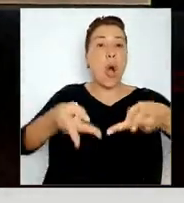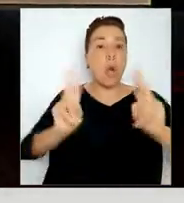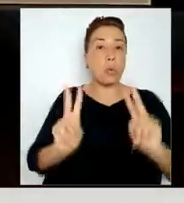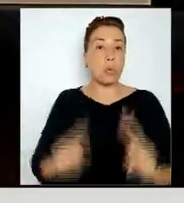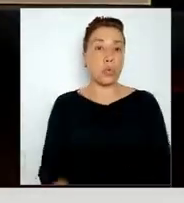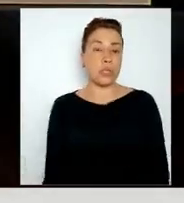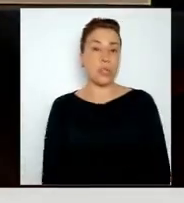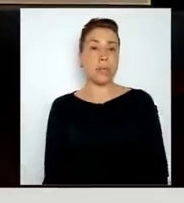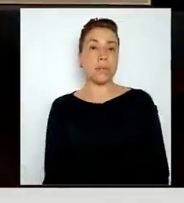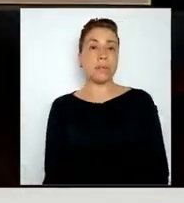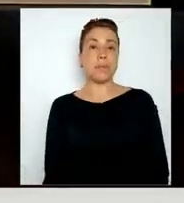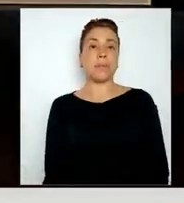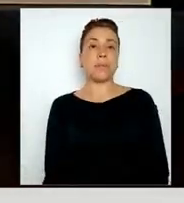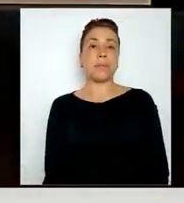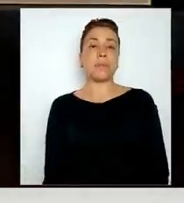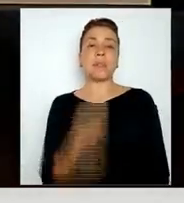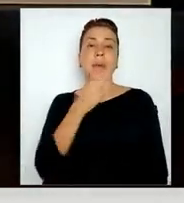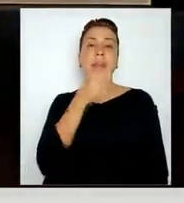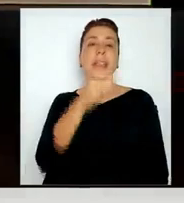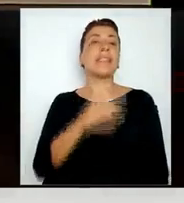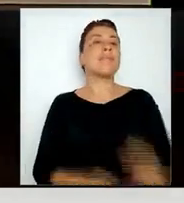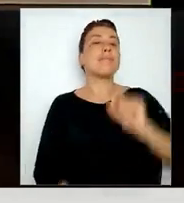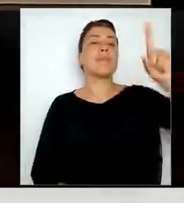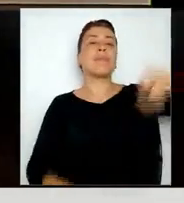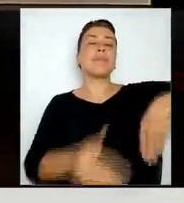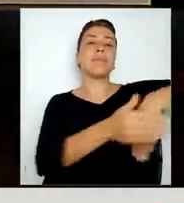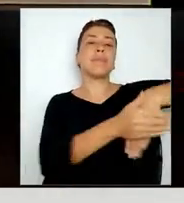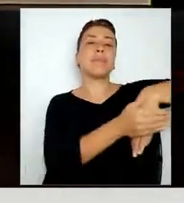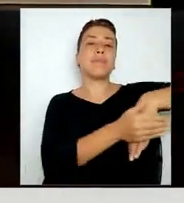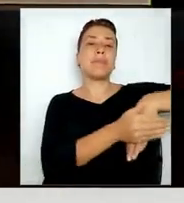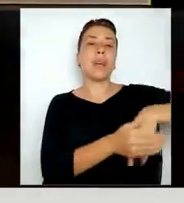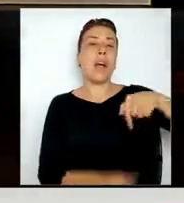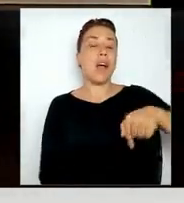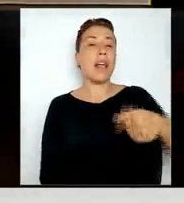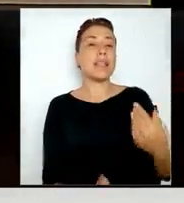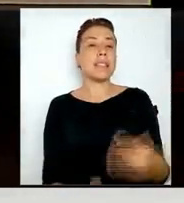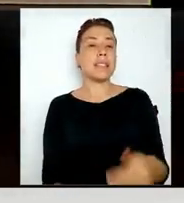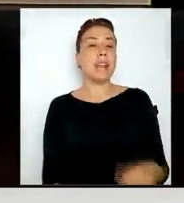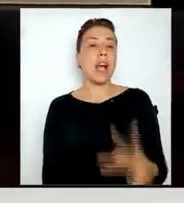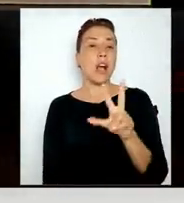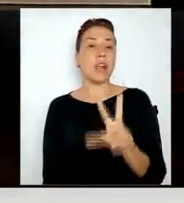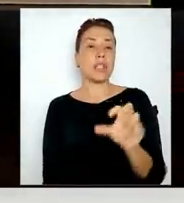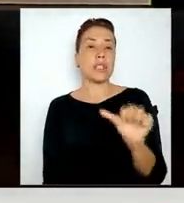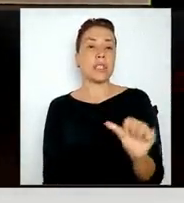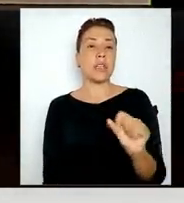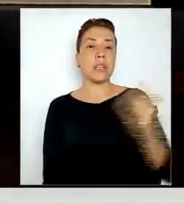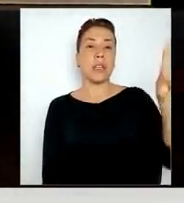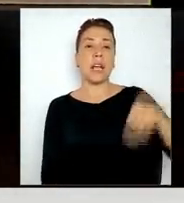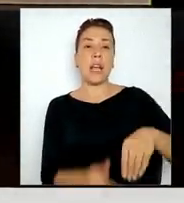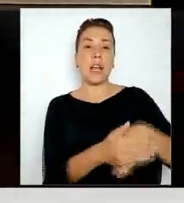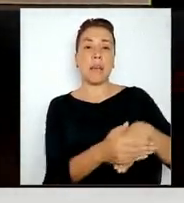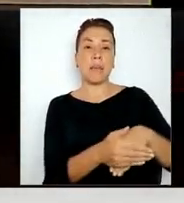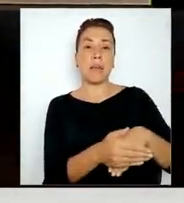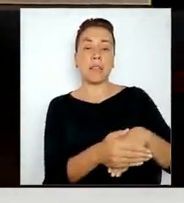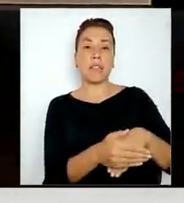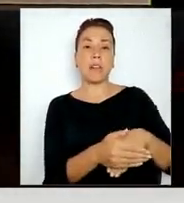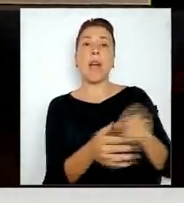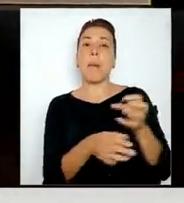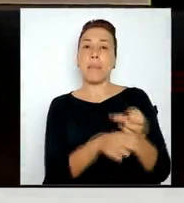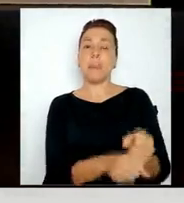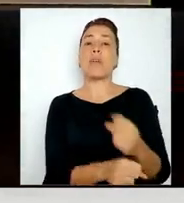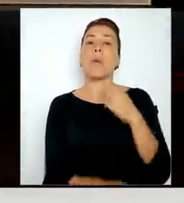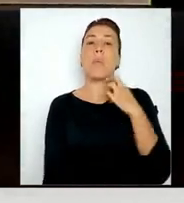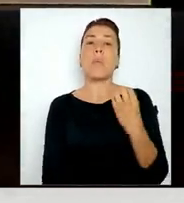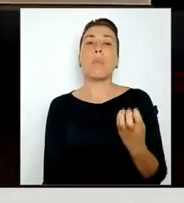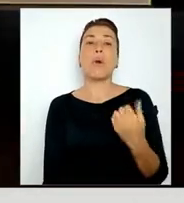de las expulsiones ministra van 86 expulsiones forzadas porque yo no quiero incorporar